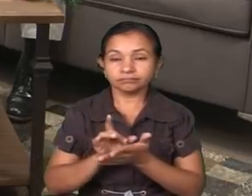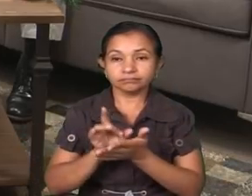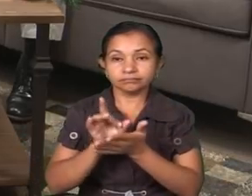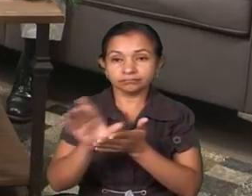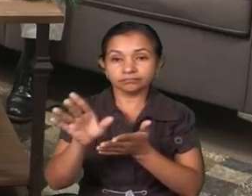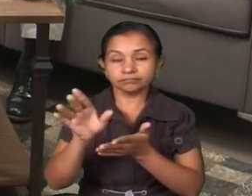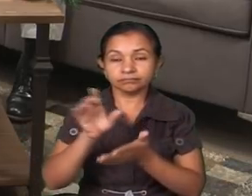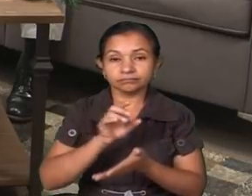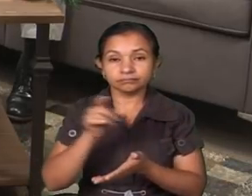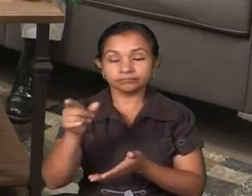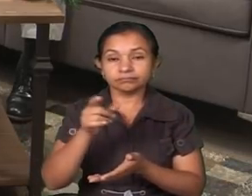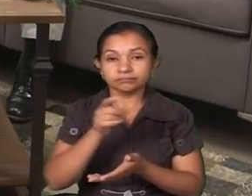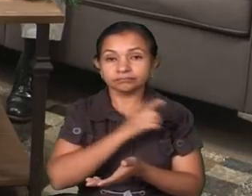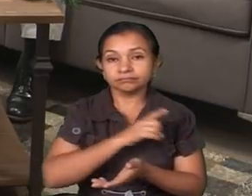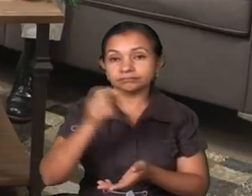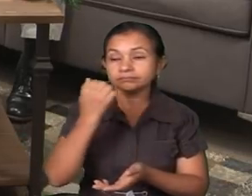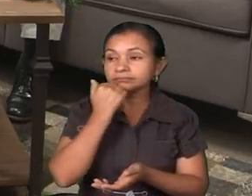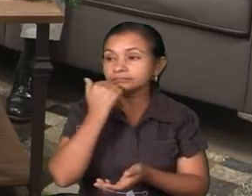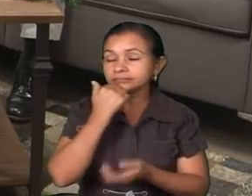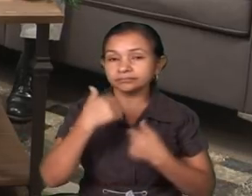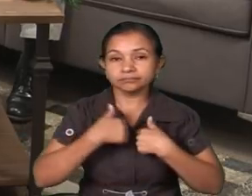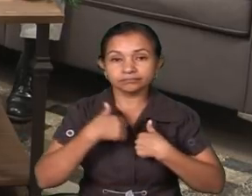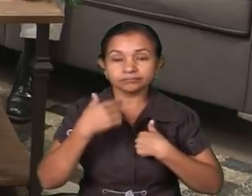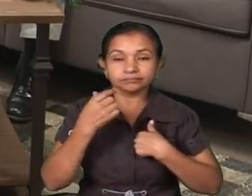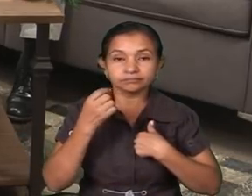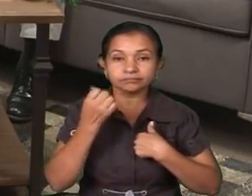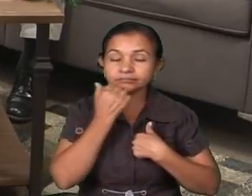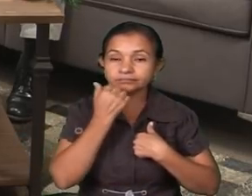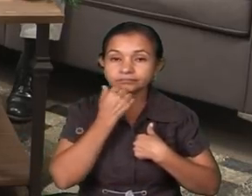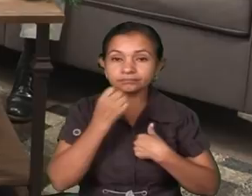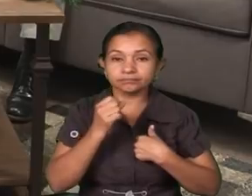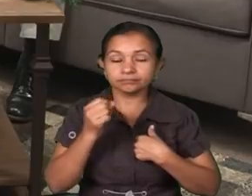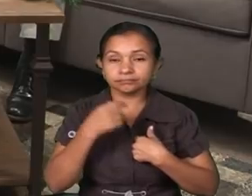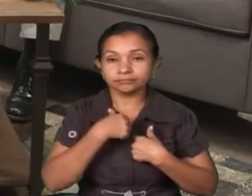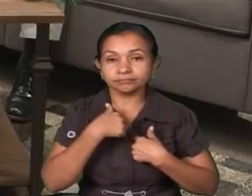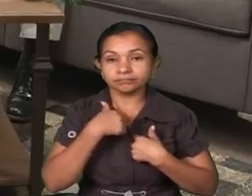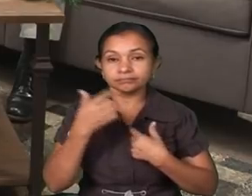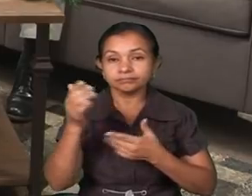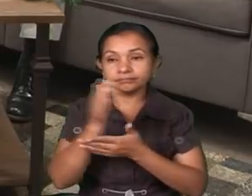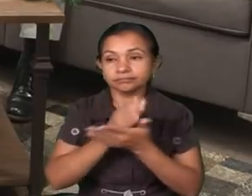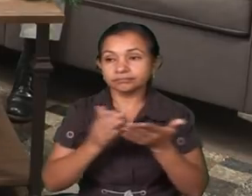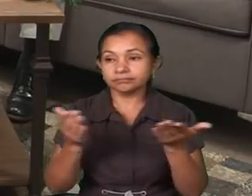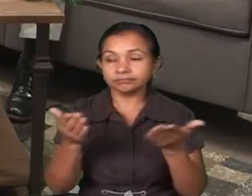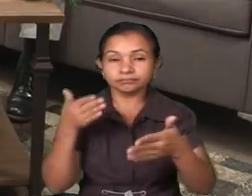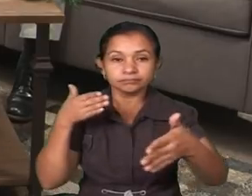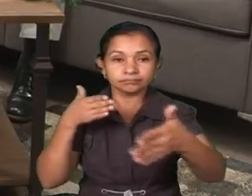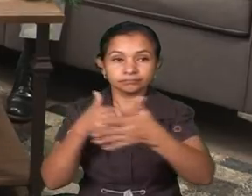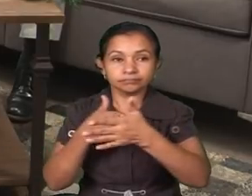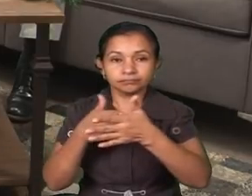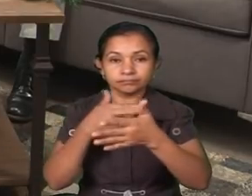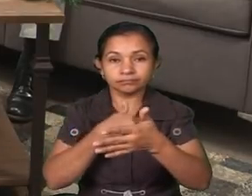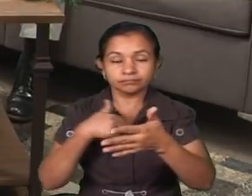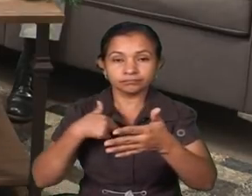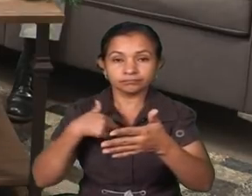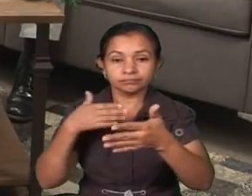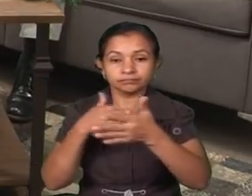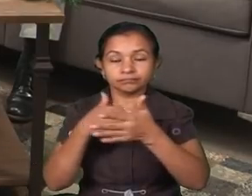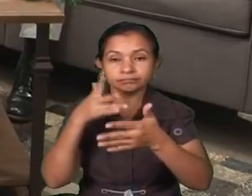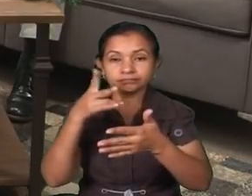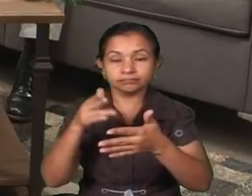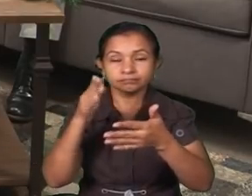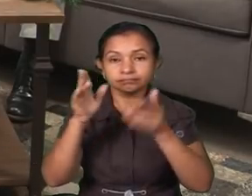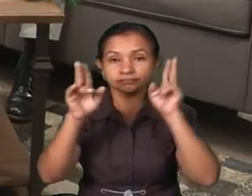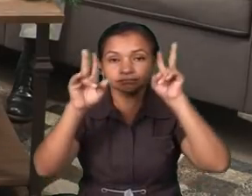a Dios cuando se equivoca que cuando me equivoco yo. Porque además no son errores. Comandante, tenemos que hacer una pausa, pero al volver usted toma un tema